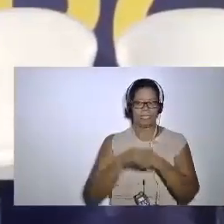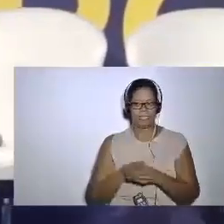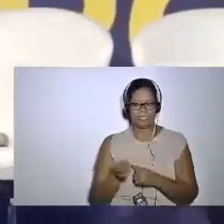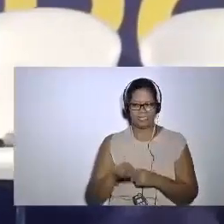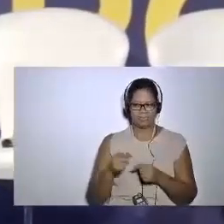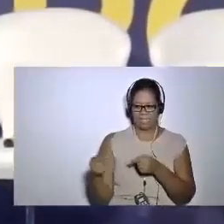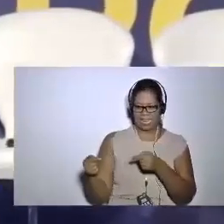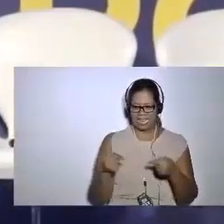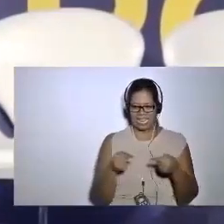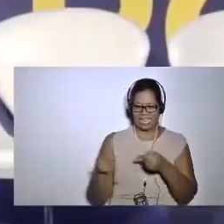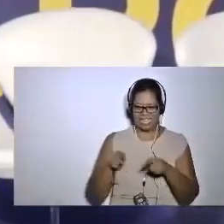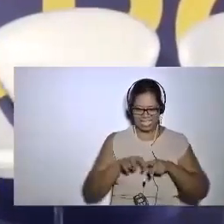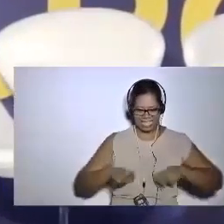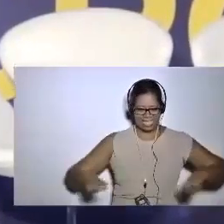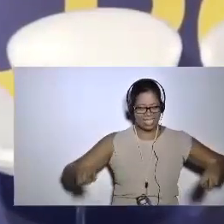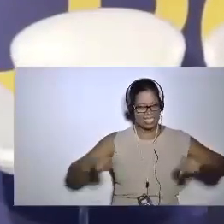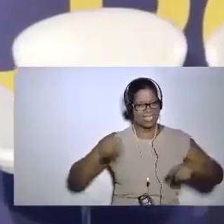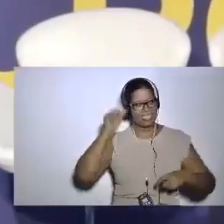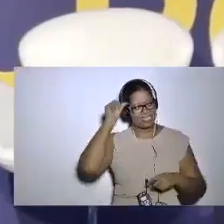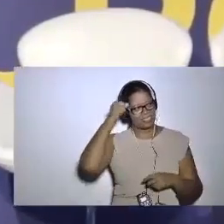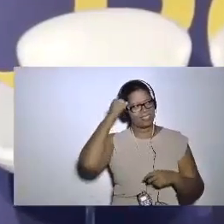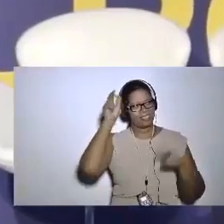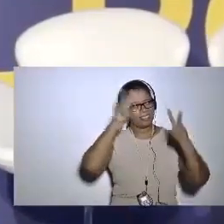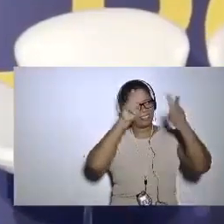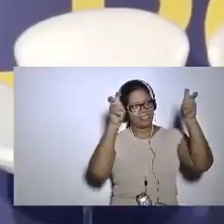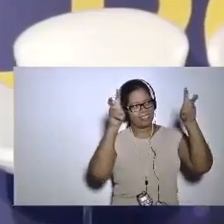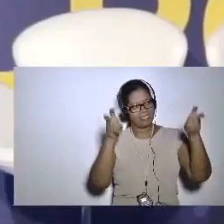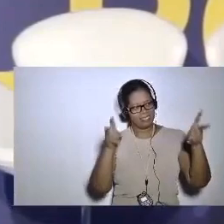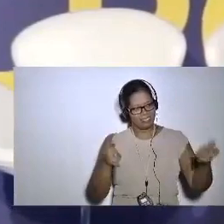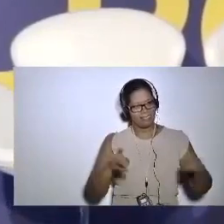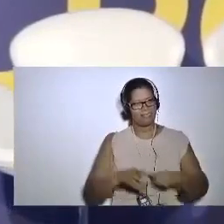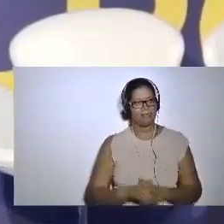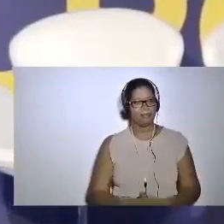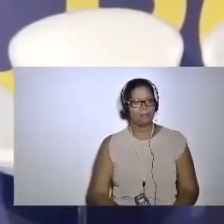conferencistas que también entraron en debate con varios temas, bueno.